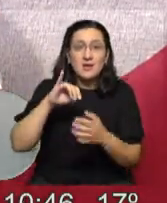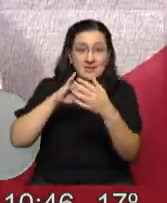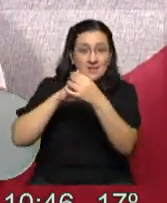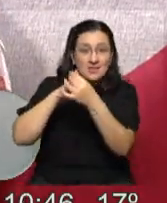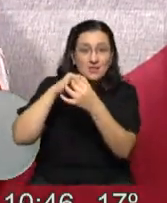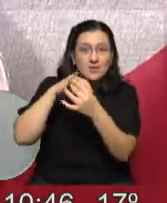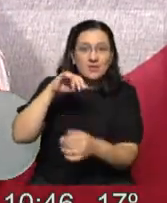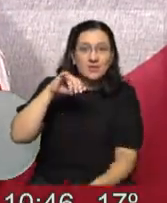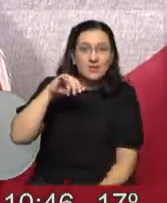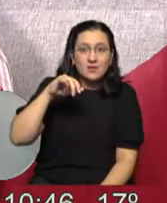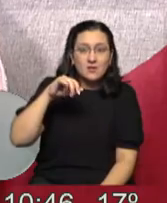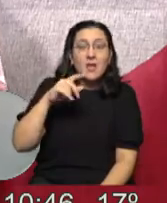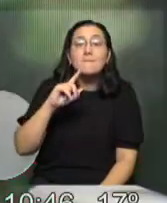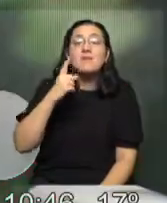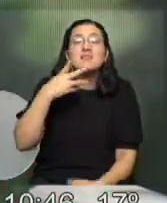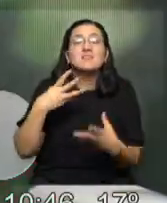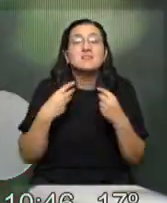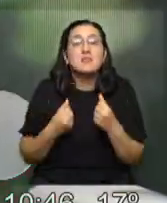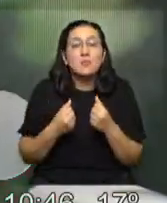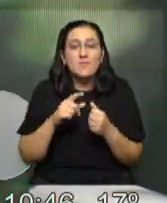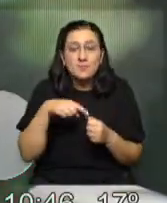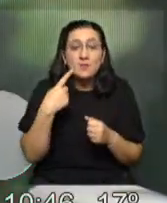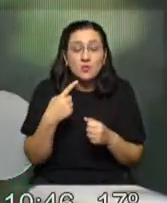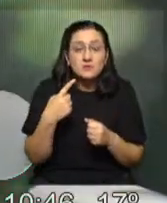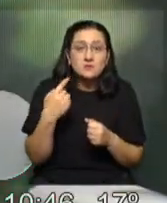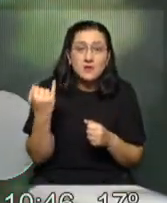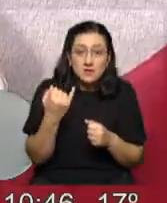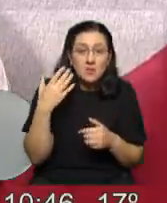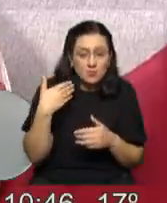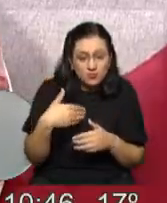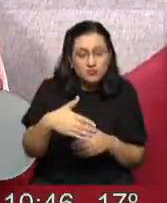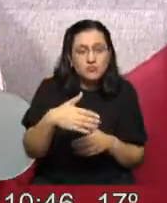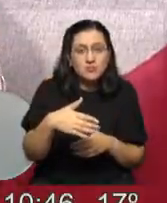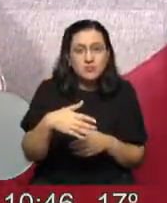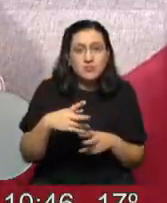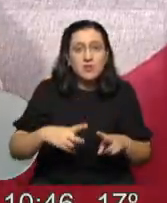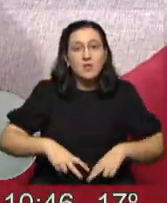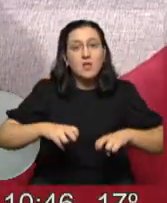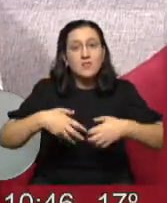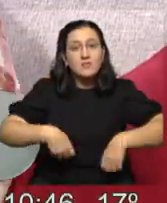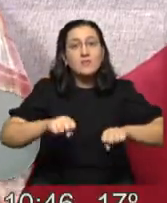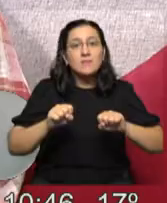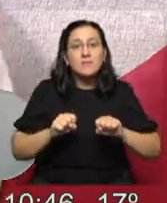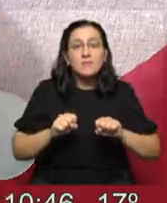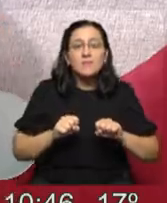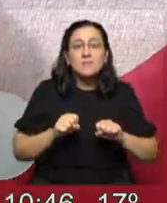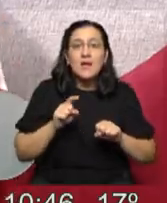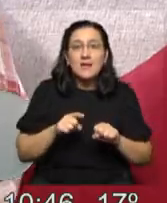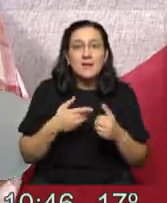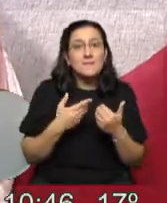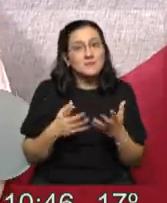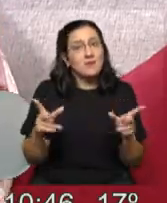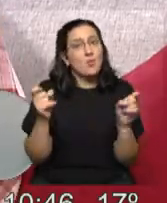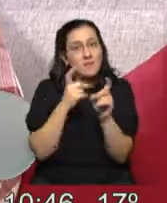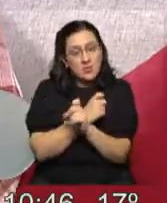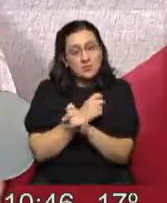se mueve, y es el primer síntoma. Pasa el tiempo, lo diagnostican, y bueno, ahí entra en un territorio ya bastante más